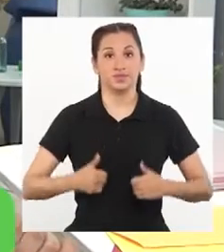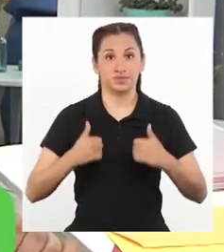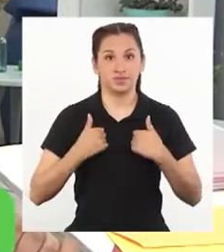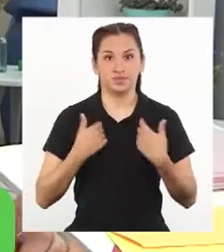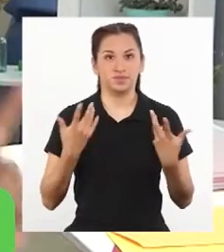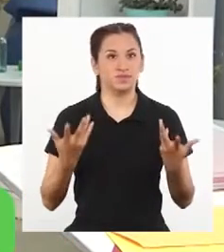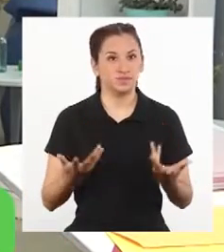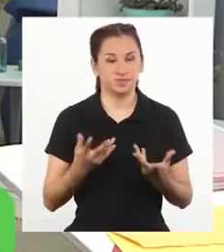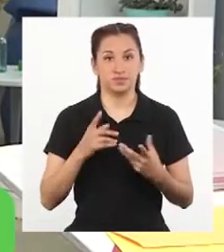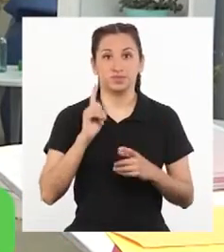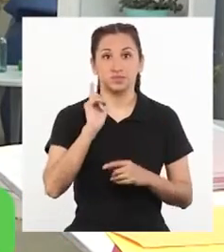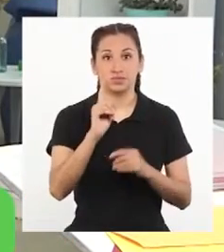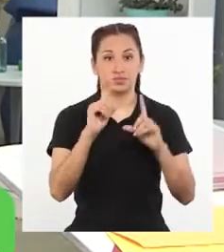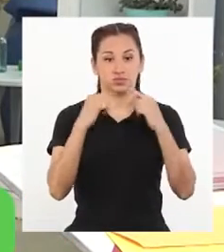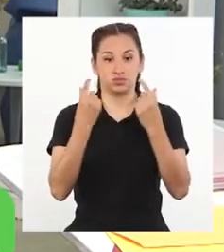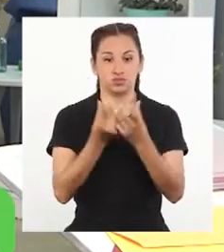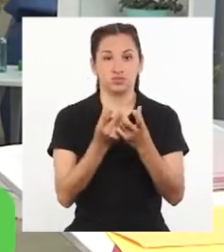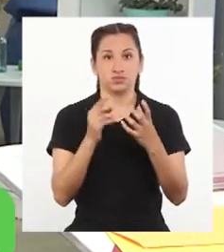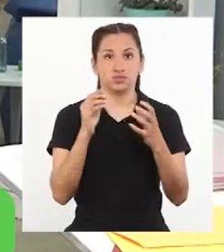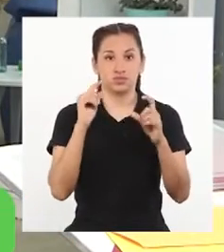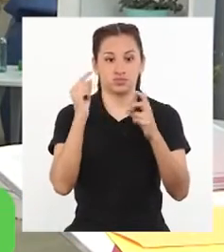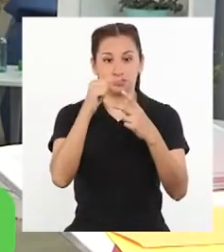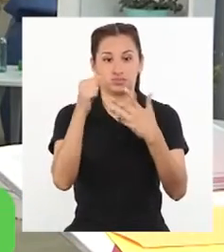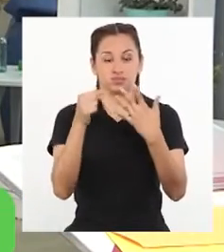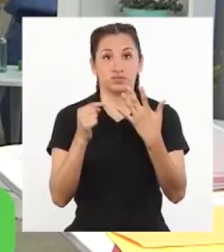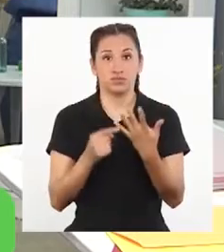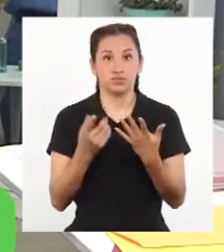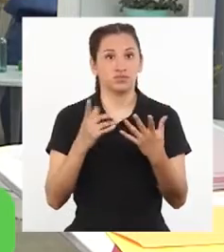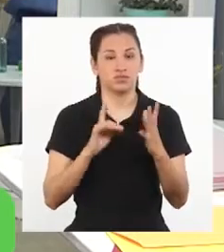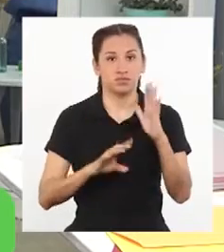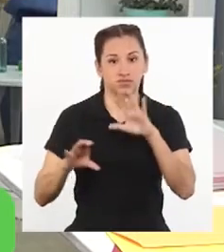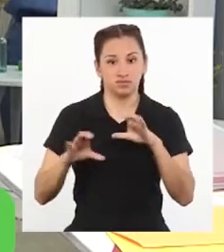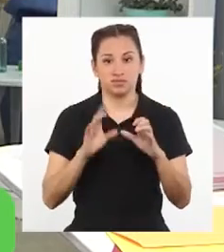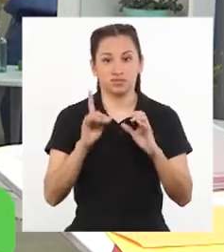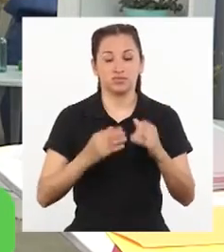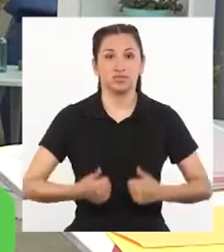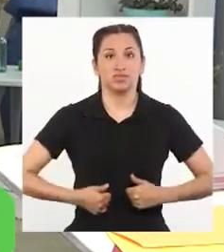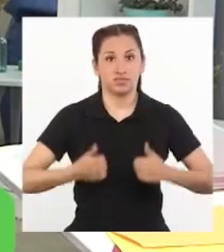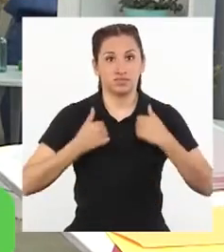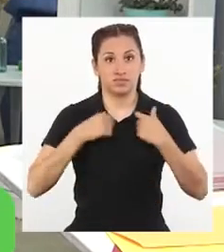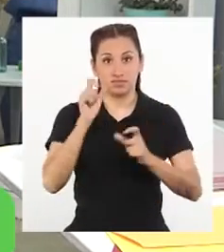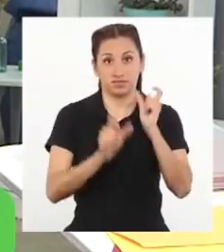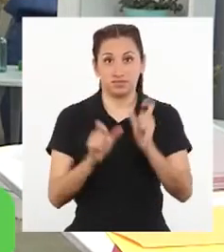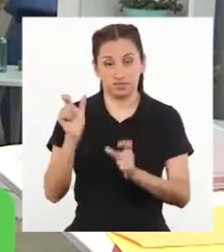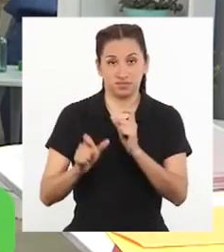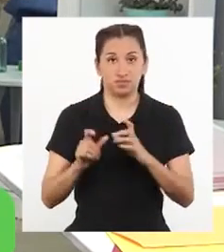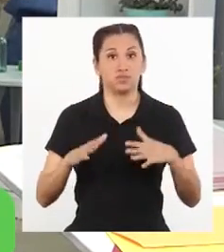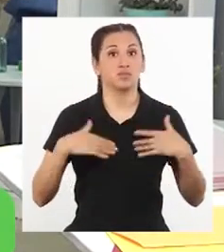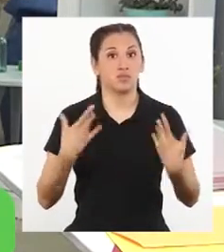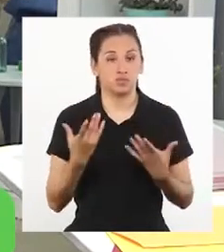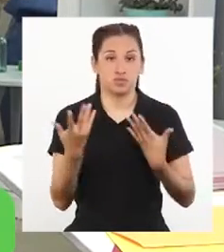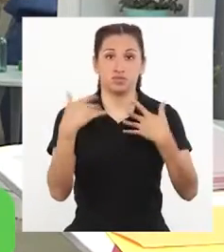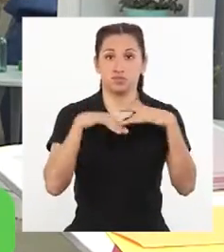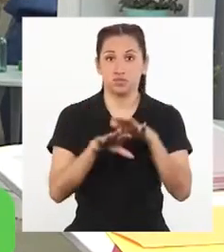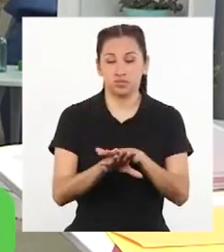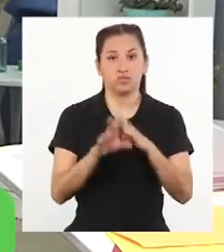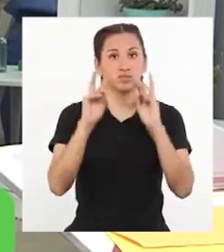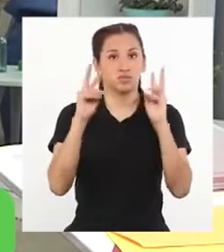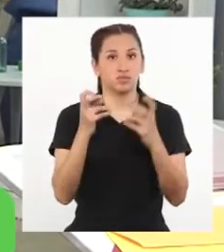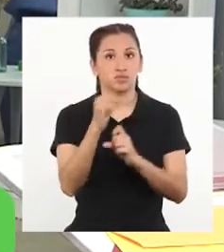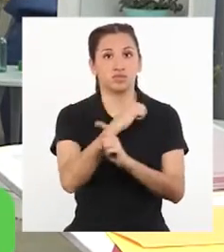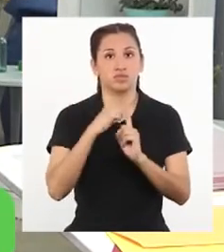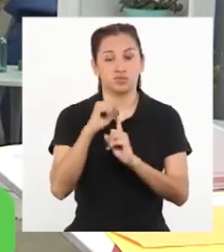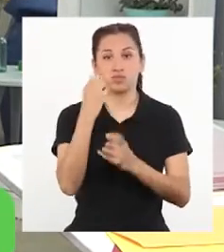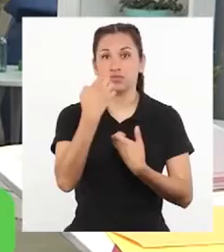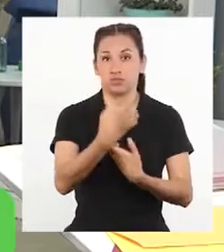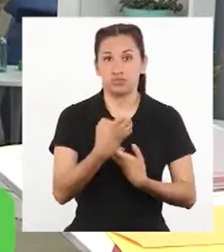Estilo de vida es un conjunto de condiciones en las que se desarrolla la vida de las personas en la sociedad, en las cuales se pueden incluir